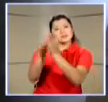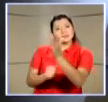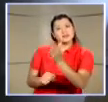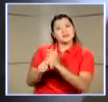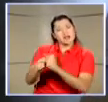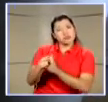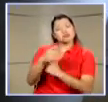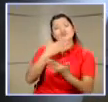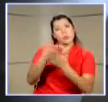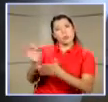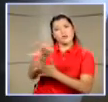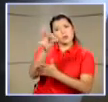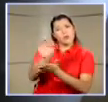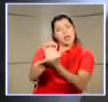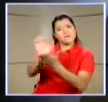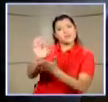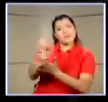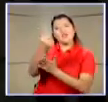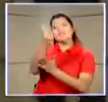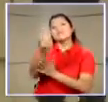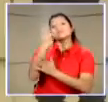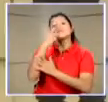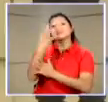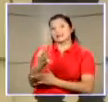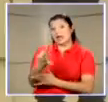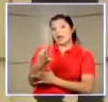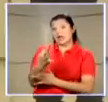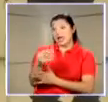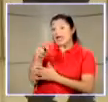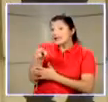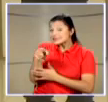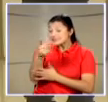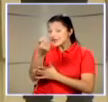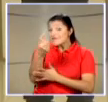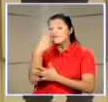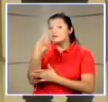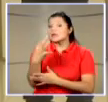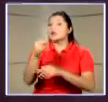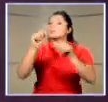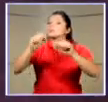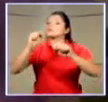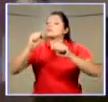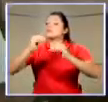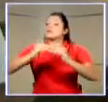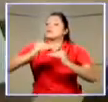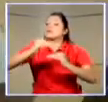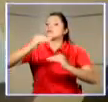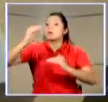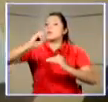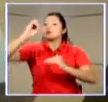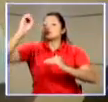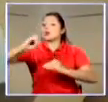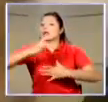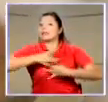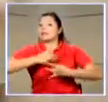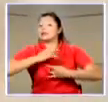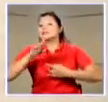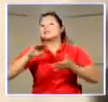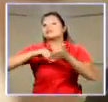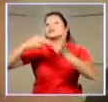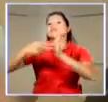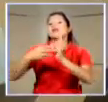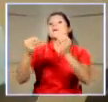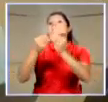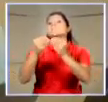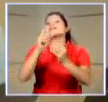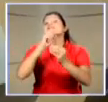una forma de combatir el déficit fiscal, que amenaza con subir las tasas de interés, lo que dificultaría el acceso a los créditos tanto a